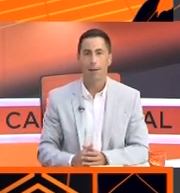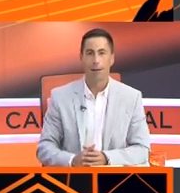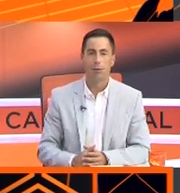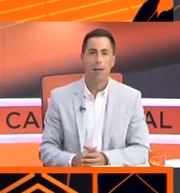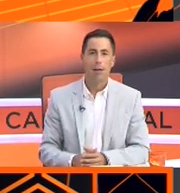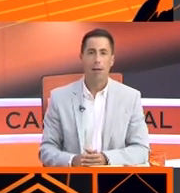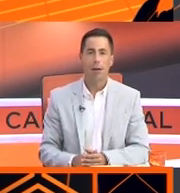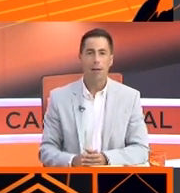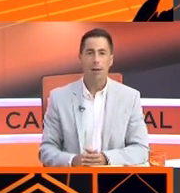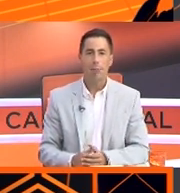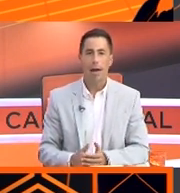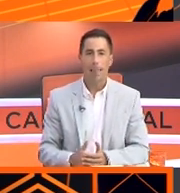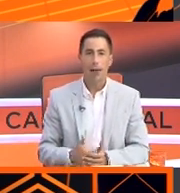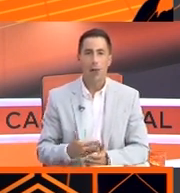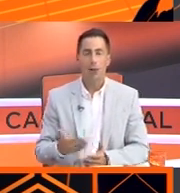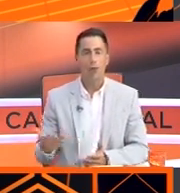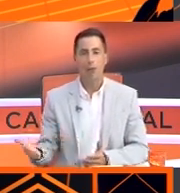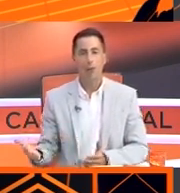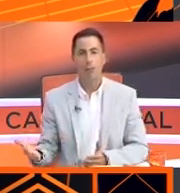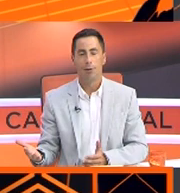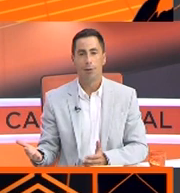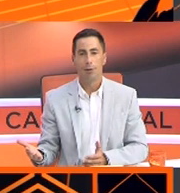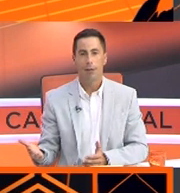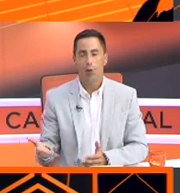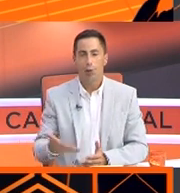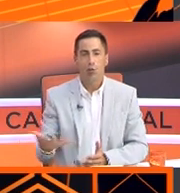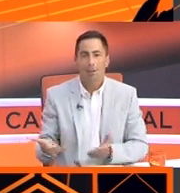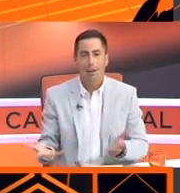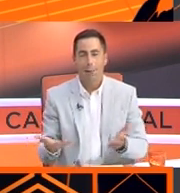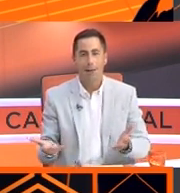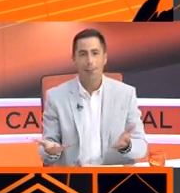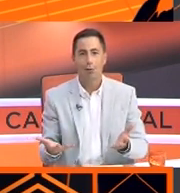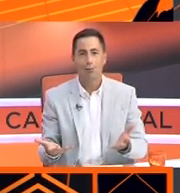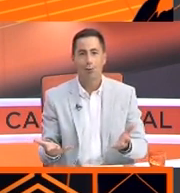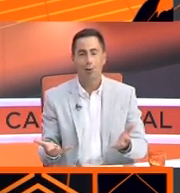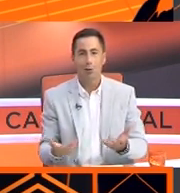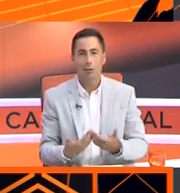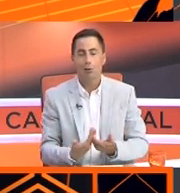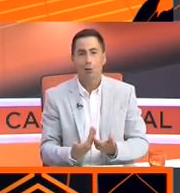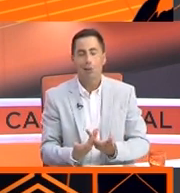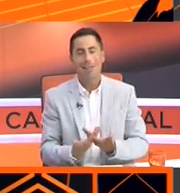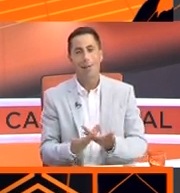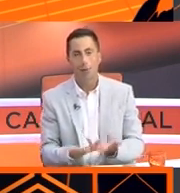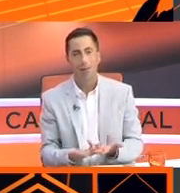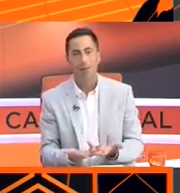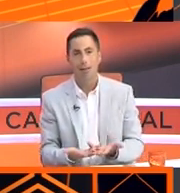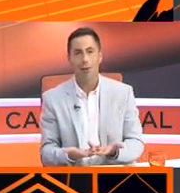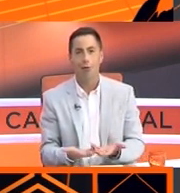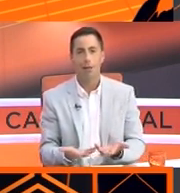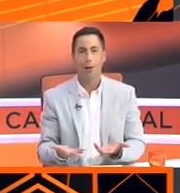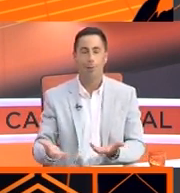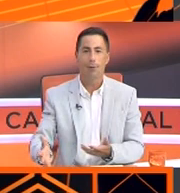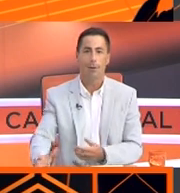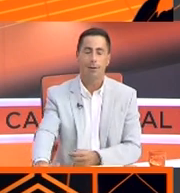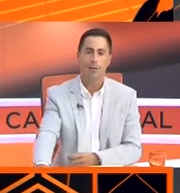le han faltado a estos animales, han mejorado muchísimo. ¿Qué conclusiones sacas al final viendo todo esto? O sea, no es tan difícil, bueno, tratar con